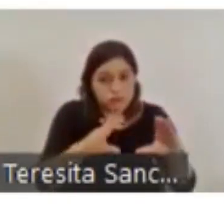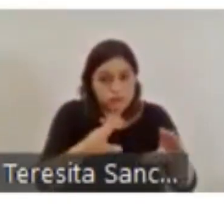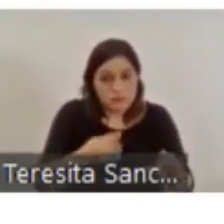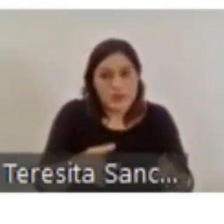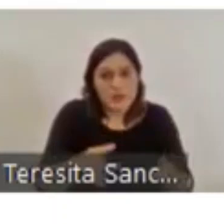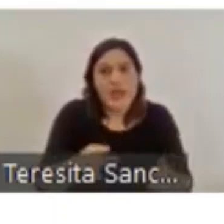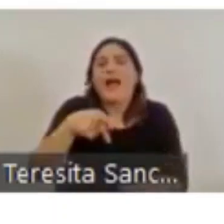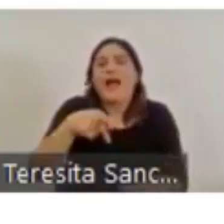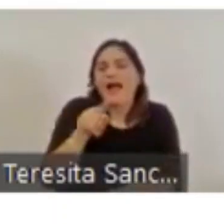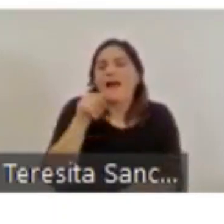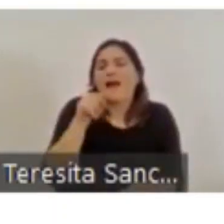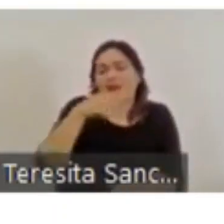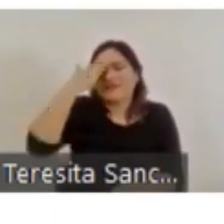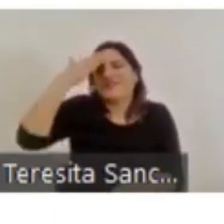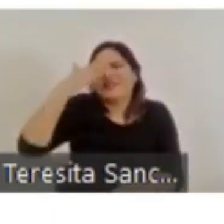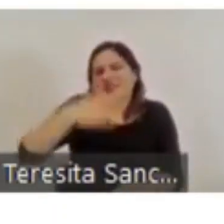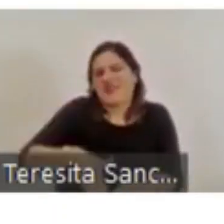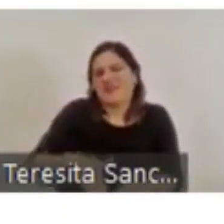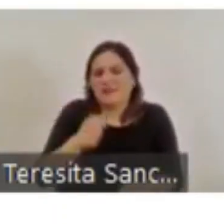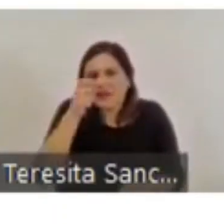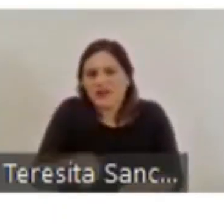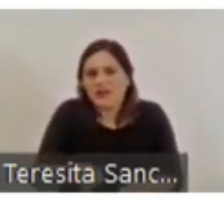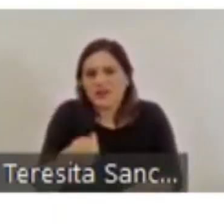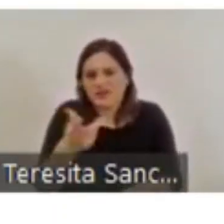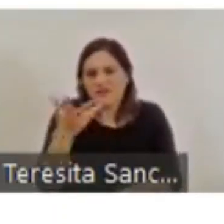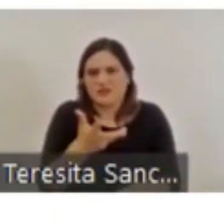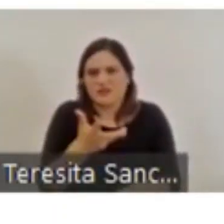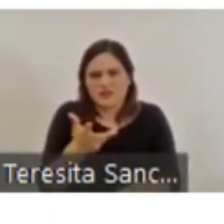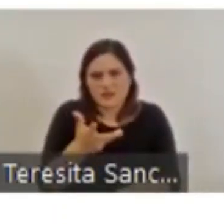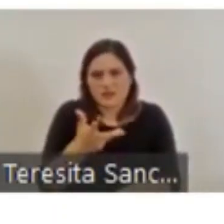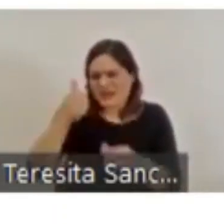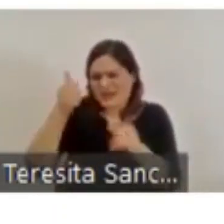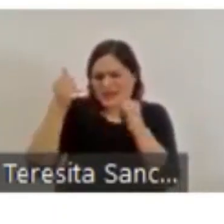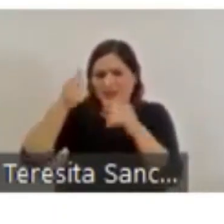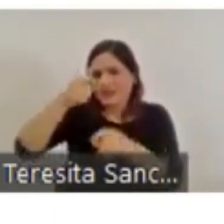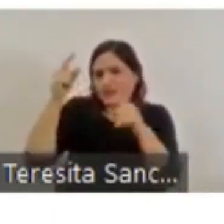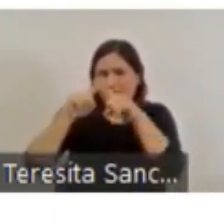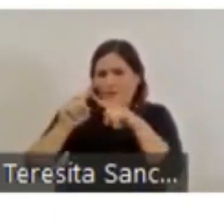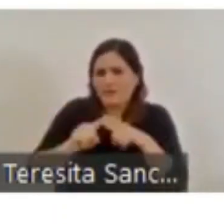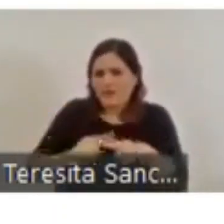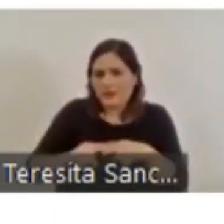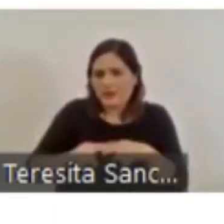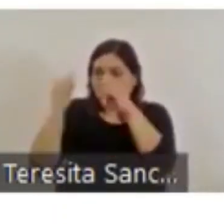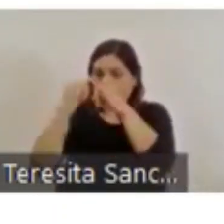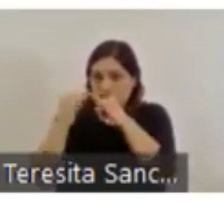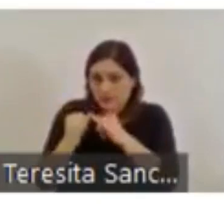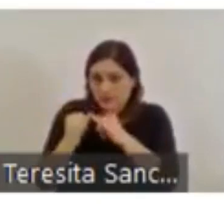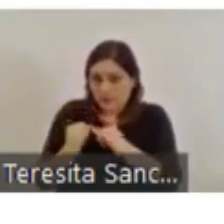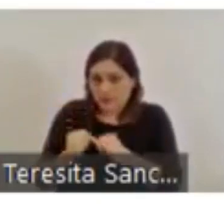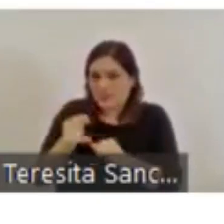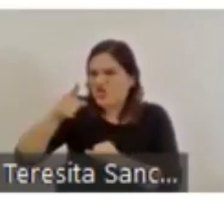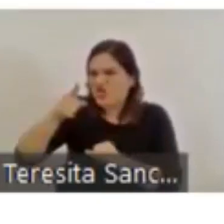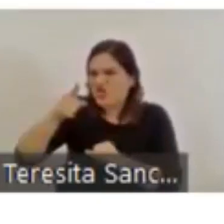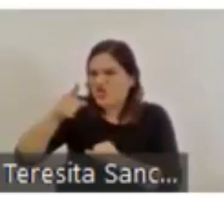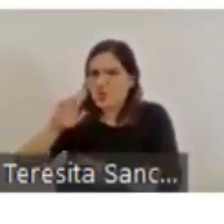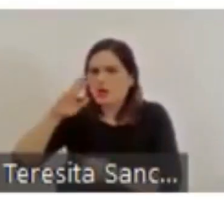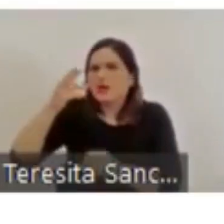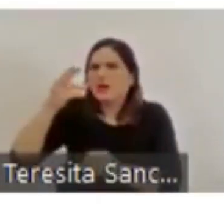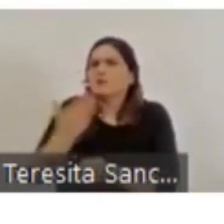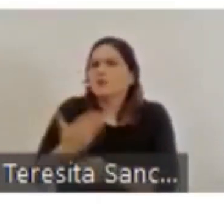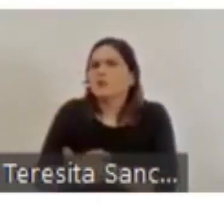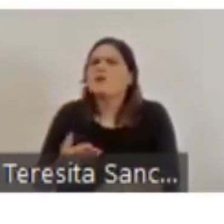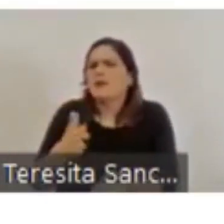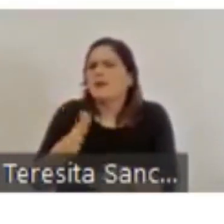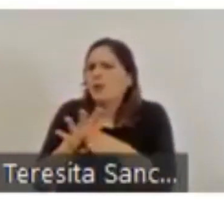sepan qué es lo que hacen cada institución, cuál es su responsabilidad y que de